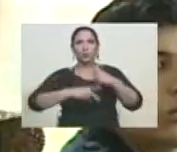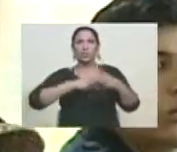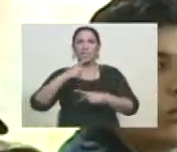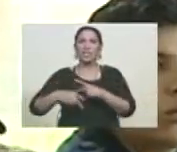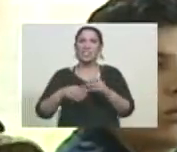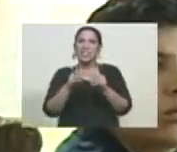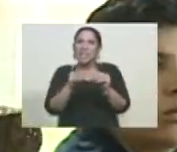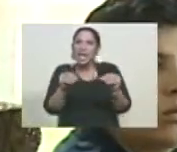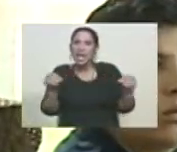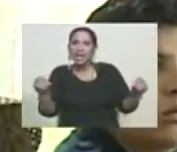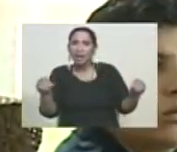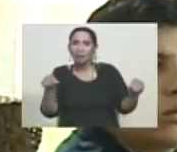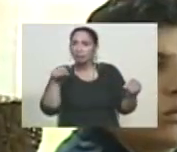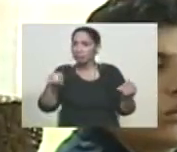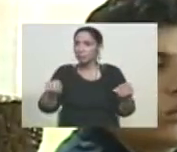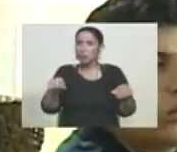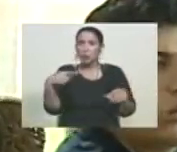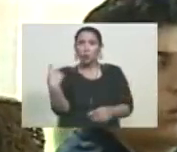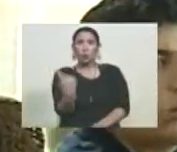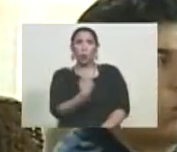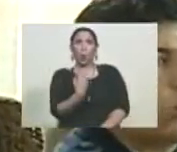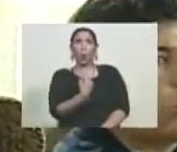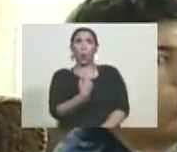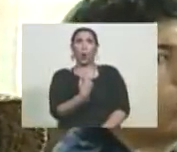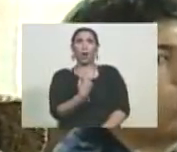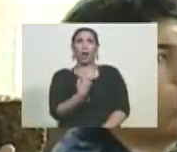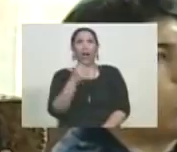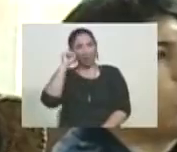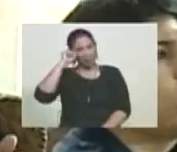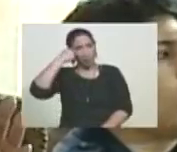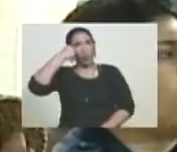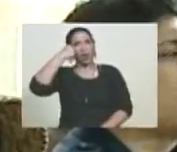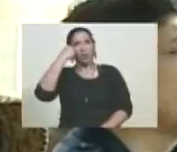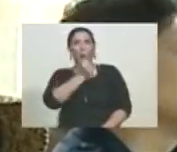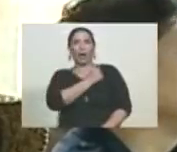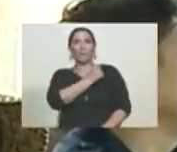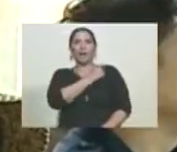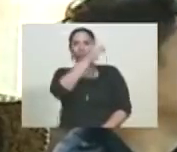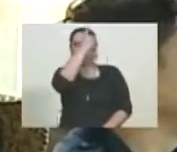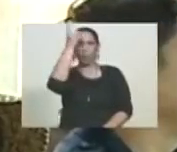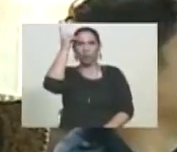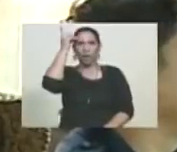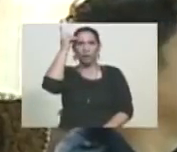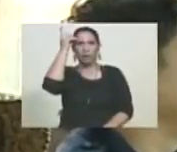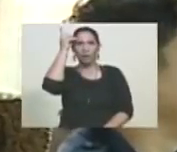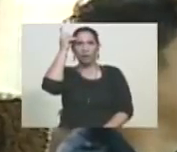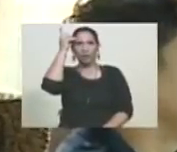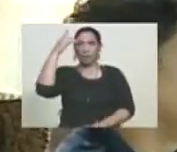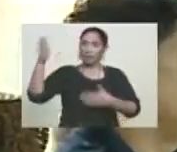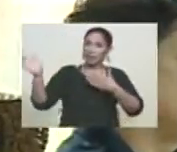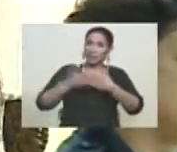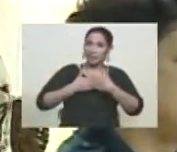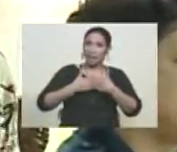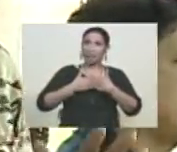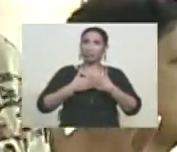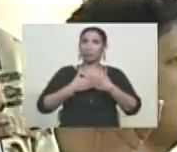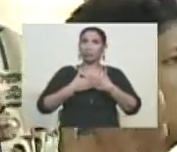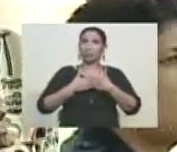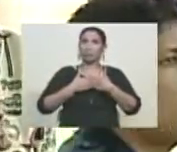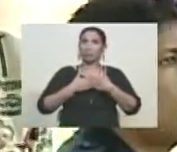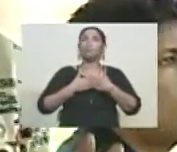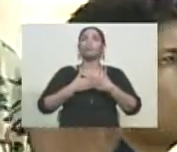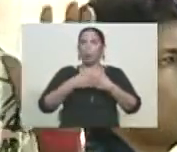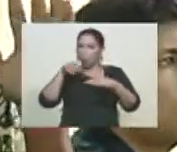ociosas. Y una vez, en un mazo dando que dijo nuestro camarada Diosdado, si te cierran la puerta, te metes